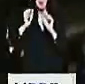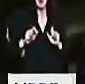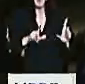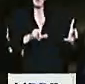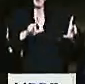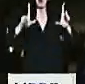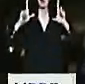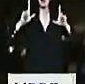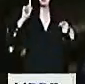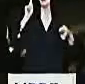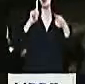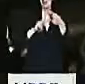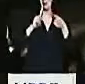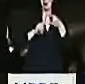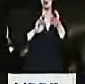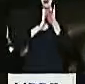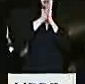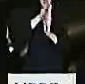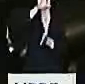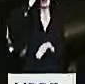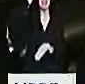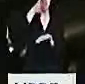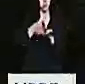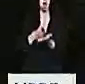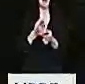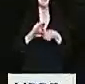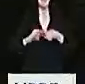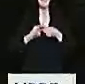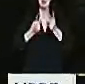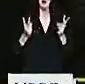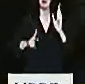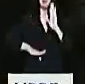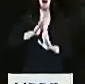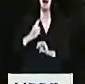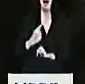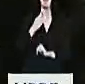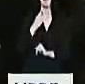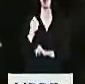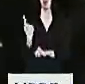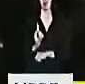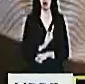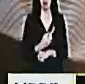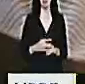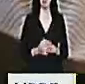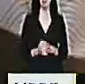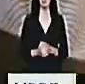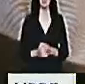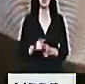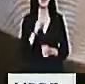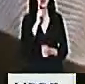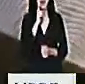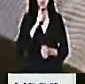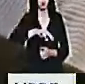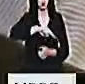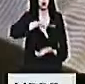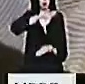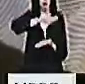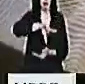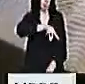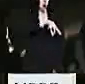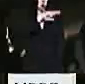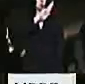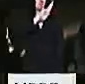protagonistas directos de las decisiones, sobre todo públicas, que más nos afectan. Tenemos como país, de